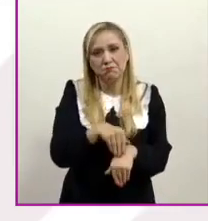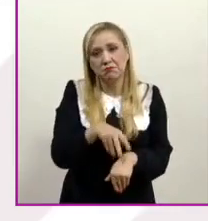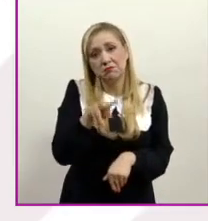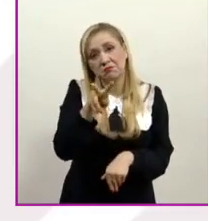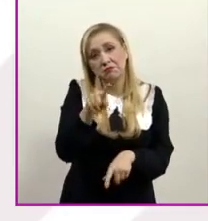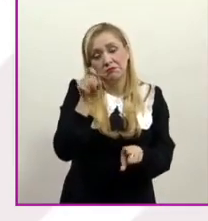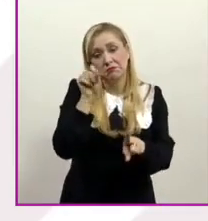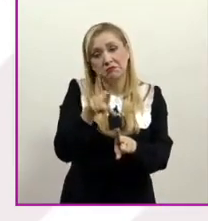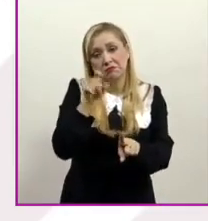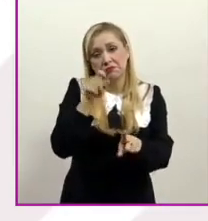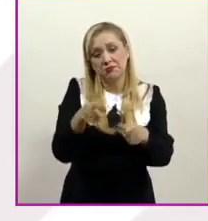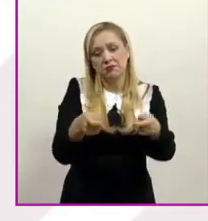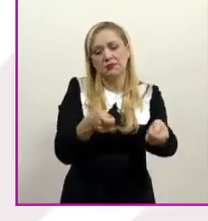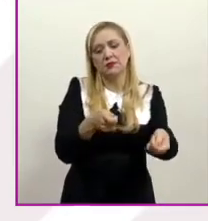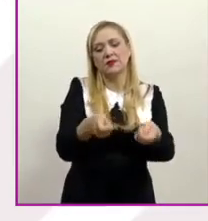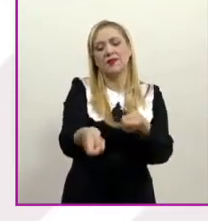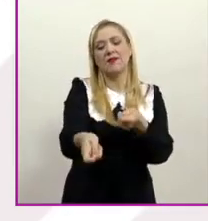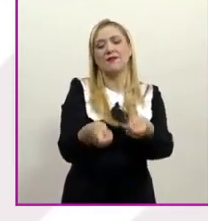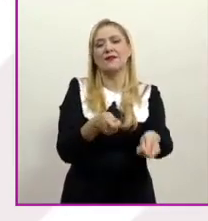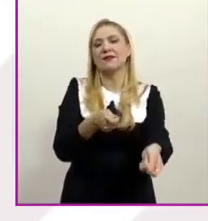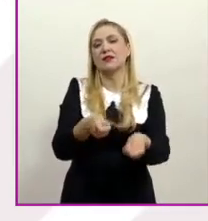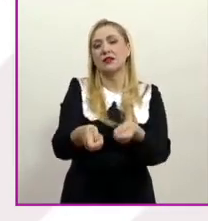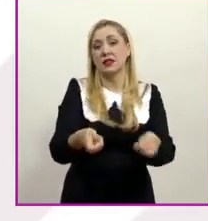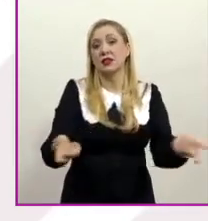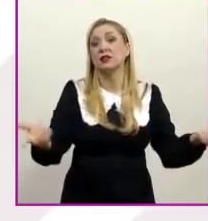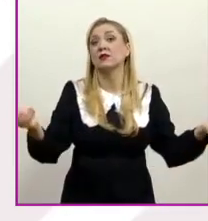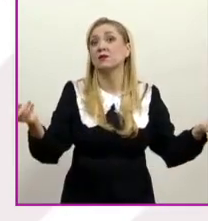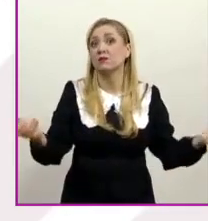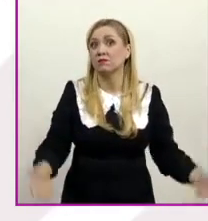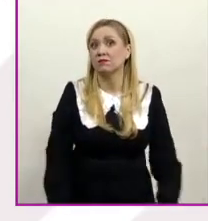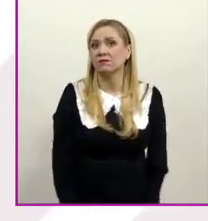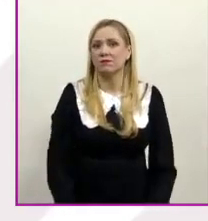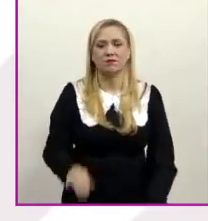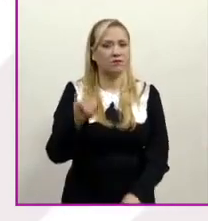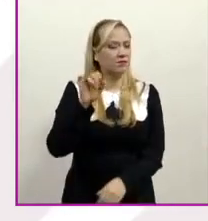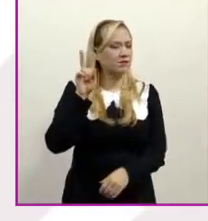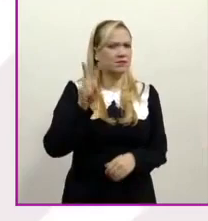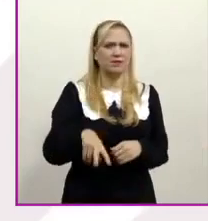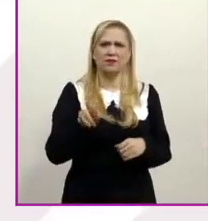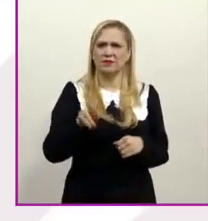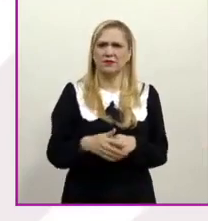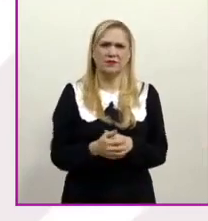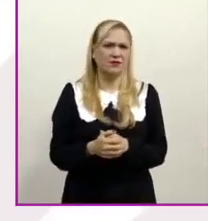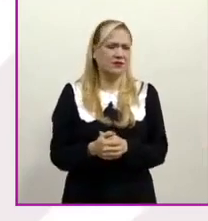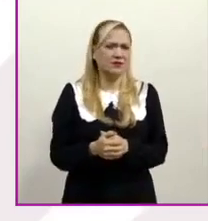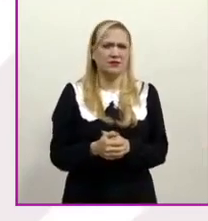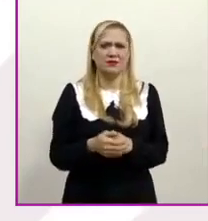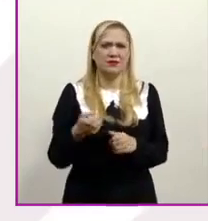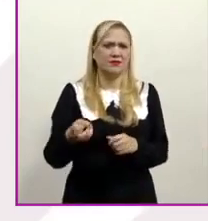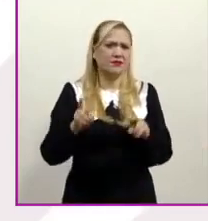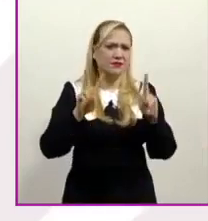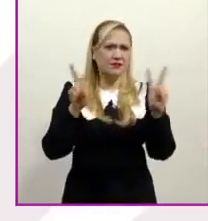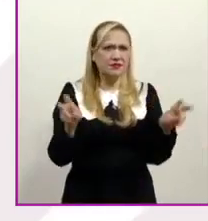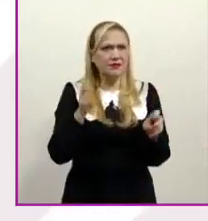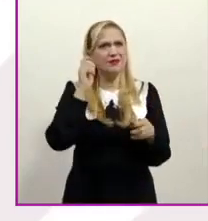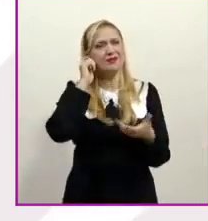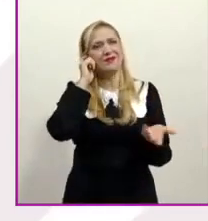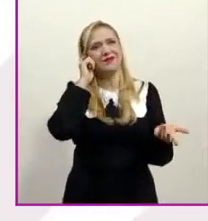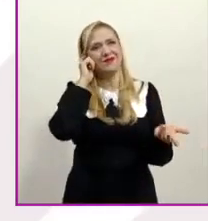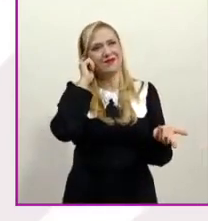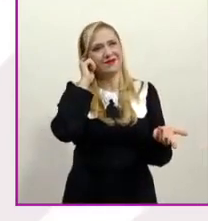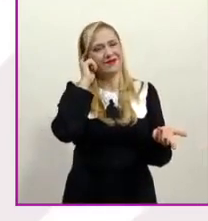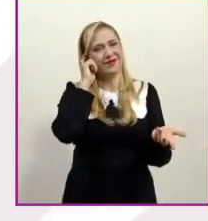para controlar al grupo. Sí, sí, sin duda, ¿no? Pues volvemos al tema de la narrativa y